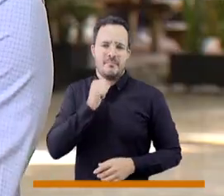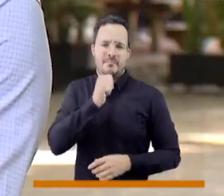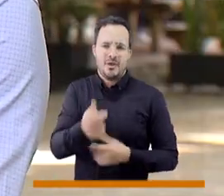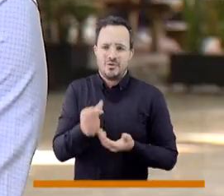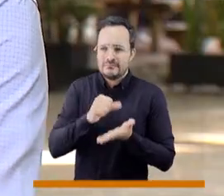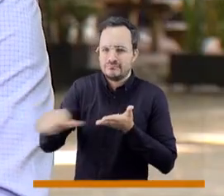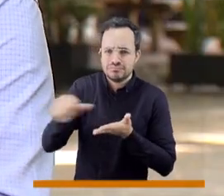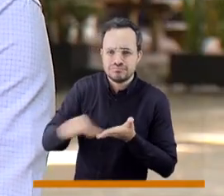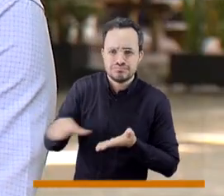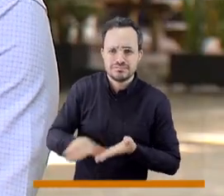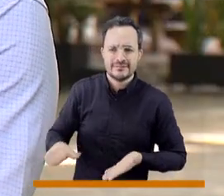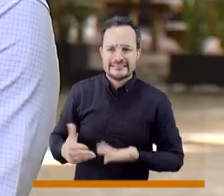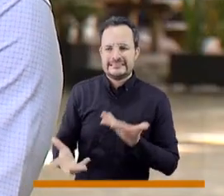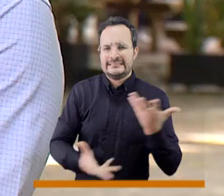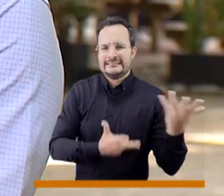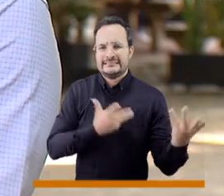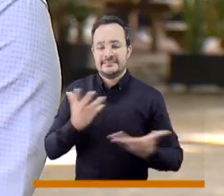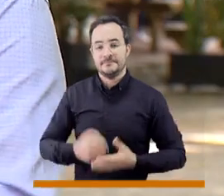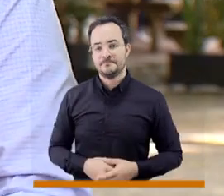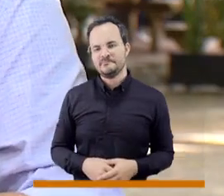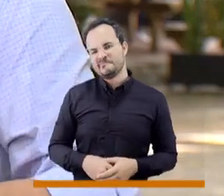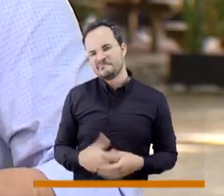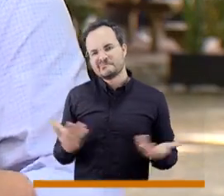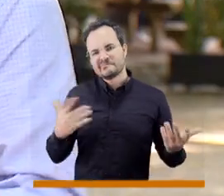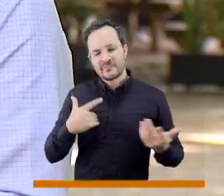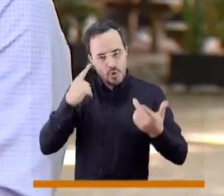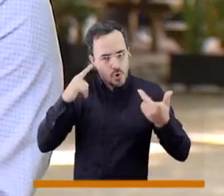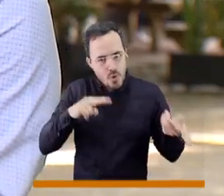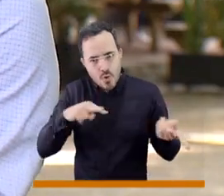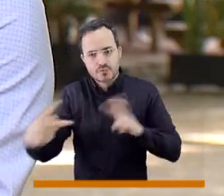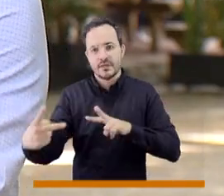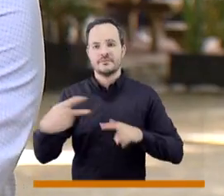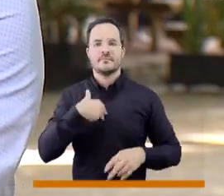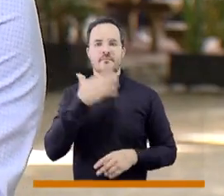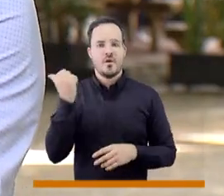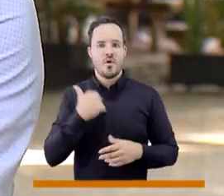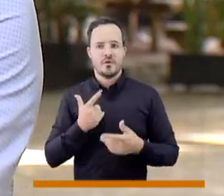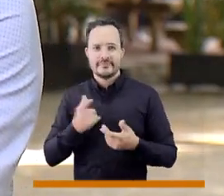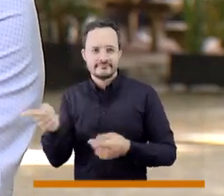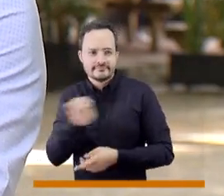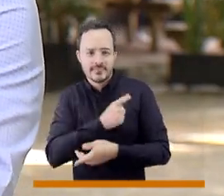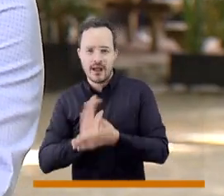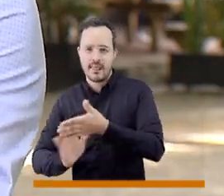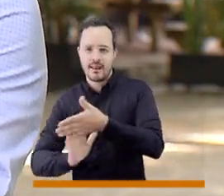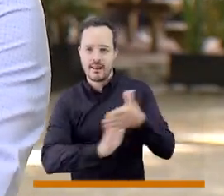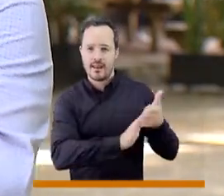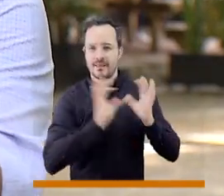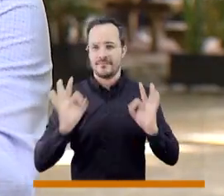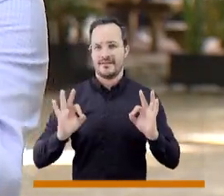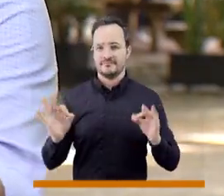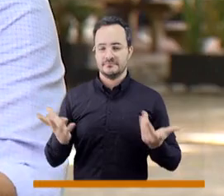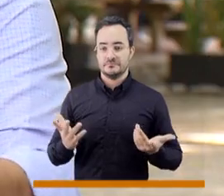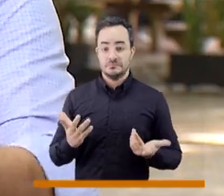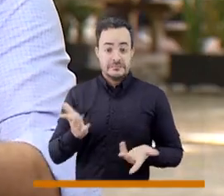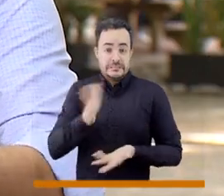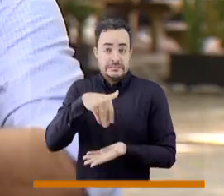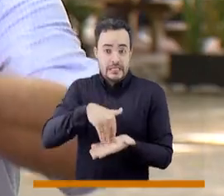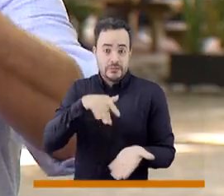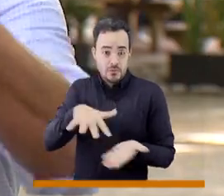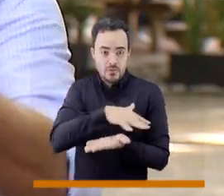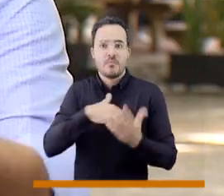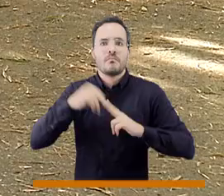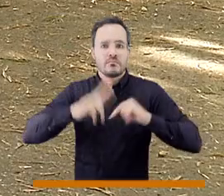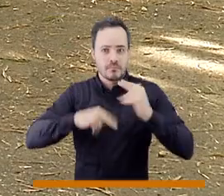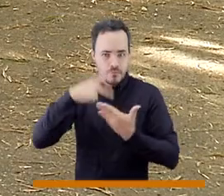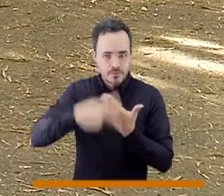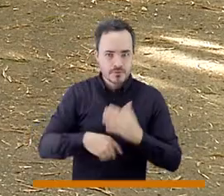cuesta mucho más recursos resolverlas. Pues lo que tenemos que hacer es renovación urbana con vivienda. Y yo he hablado de hacer